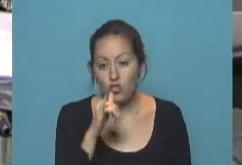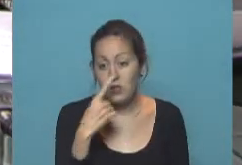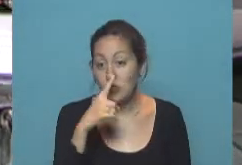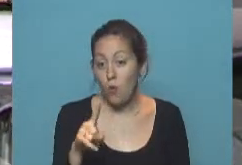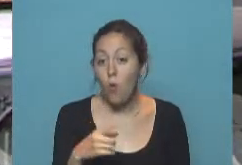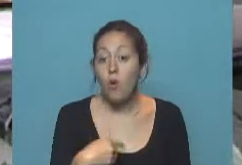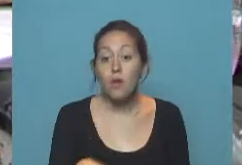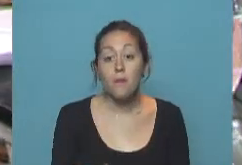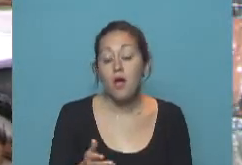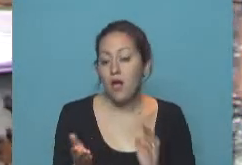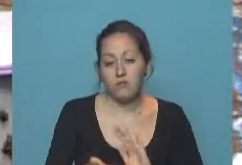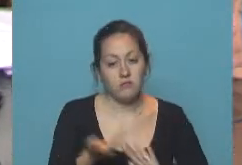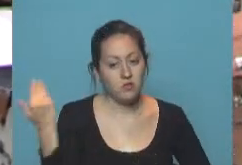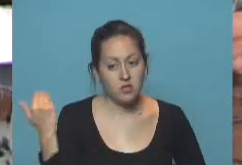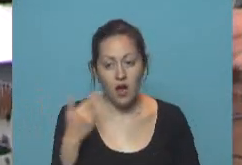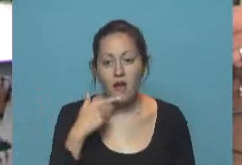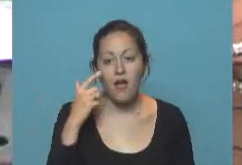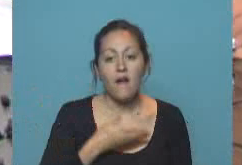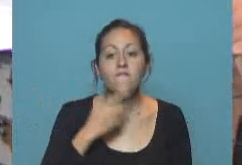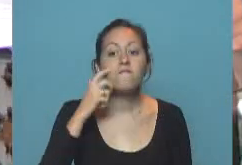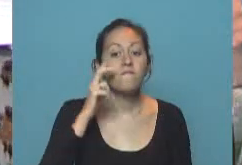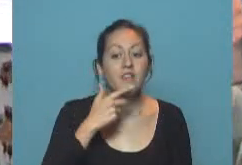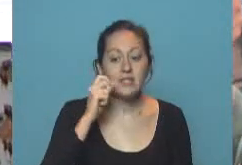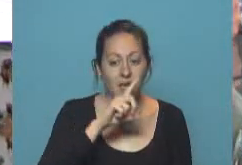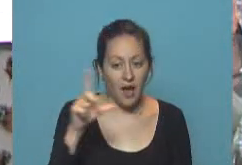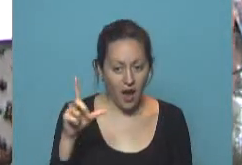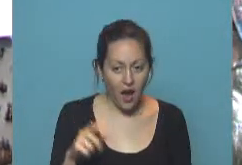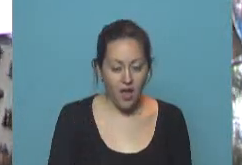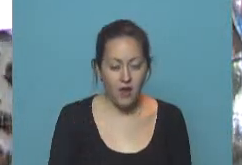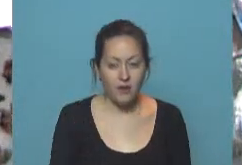Desplazaron a la fiscal Viviana Fein de la causa de la muerte de Alberto Nisman. Cambiamos de temas.